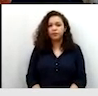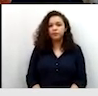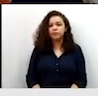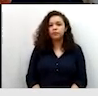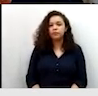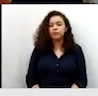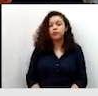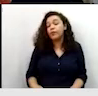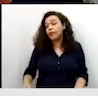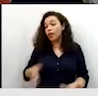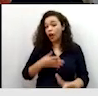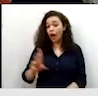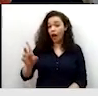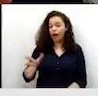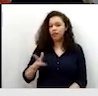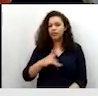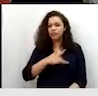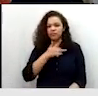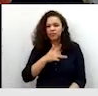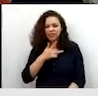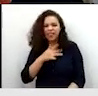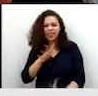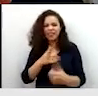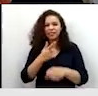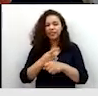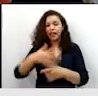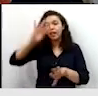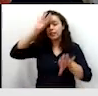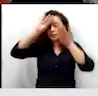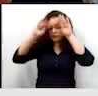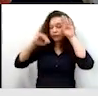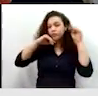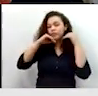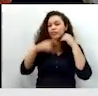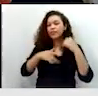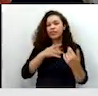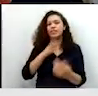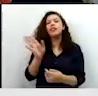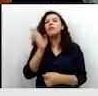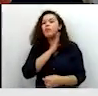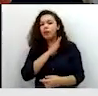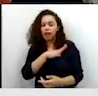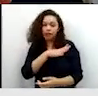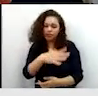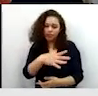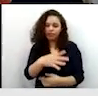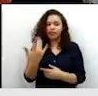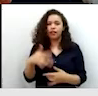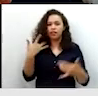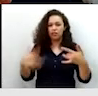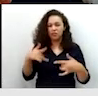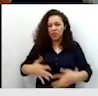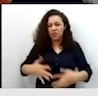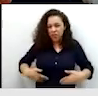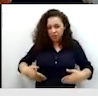Pues bueno, de los principales signos y síntomas está la fiebre, el malestar general, el dolor a nivel